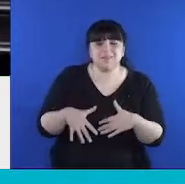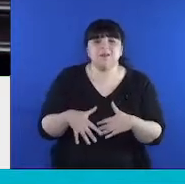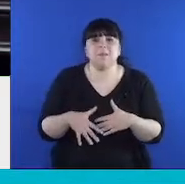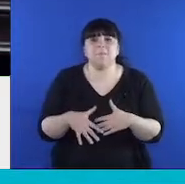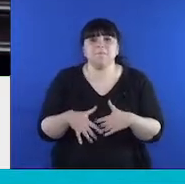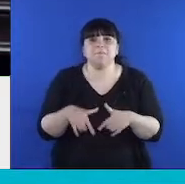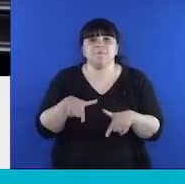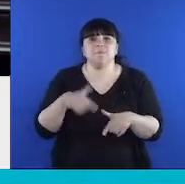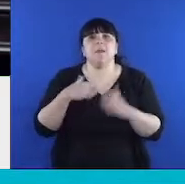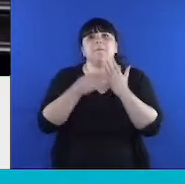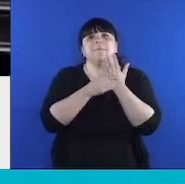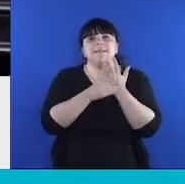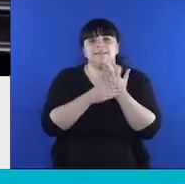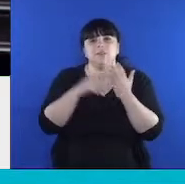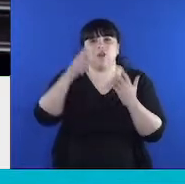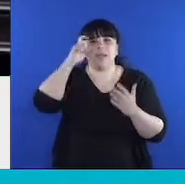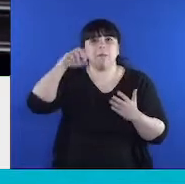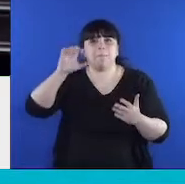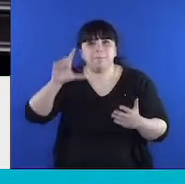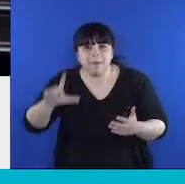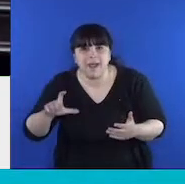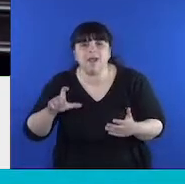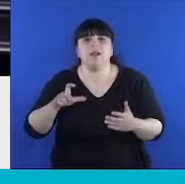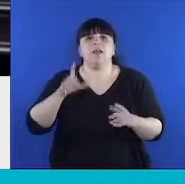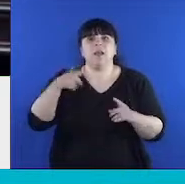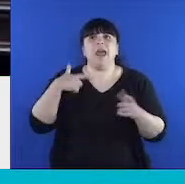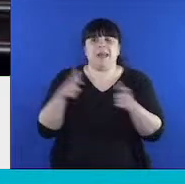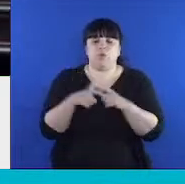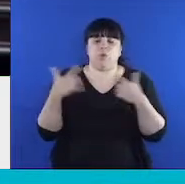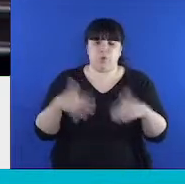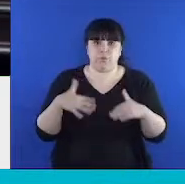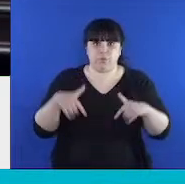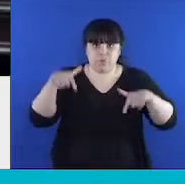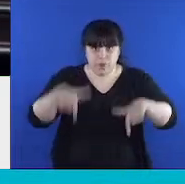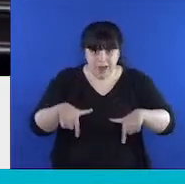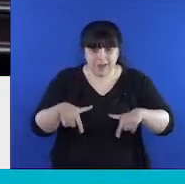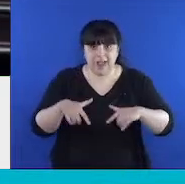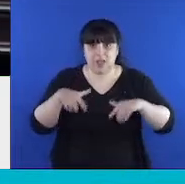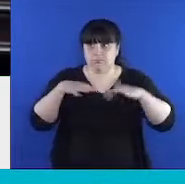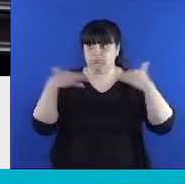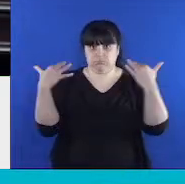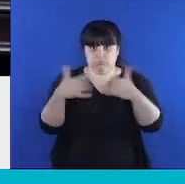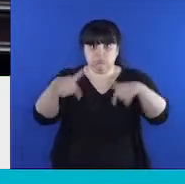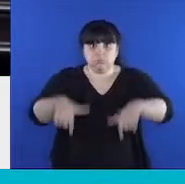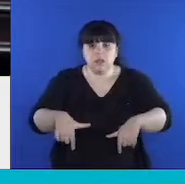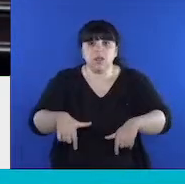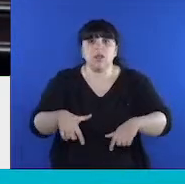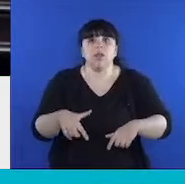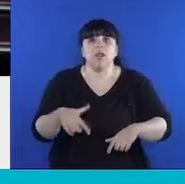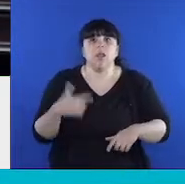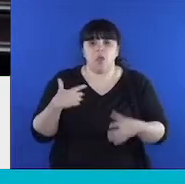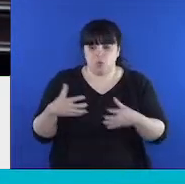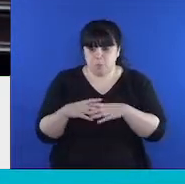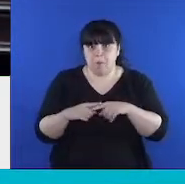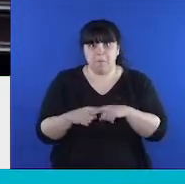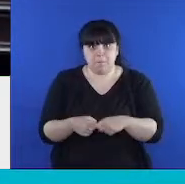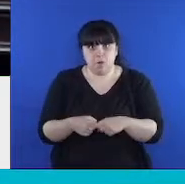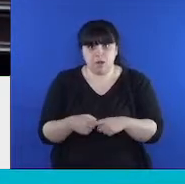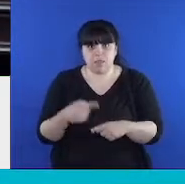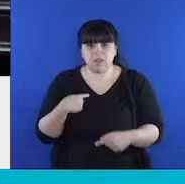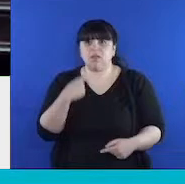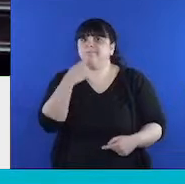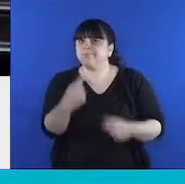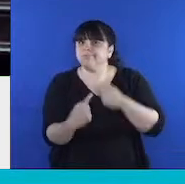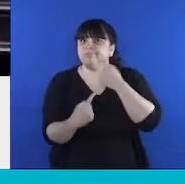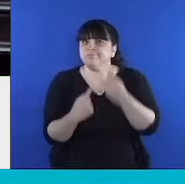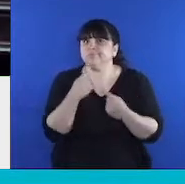reunión grande acá en una sala de la Cámara, donde nuestro bloque le hizo algunas preguntas, fundamentalmente las que nosotros